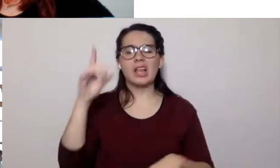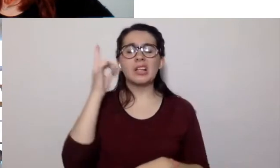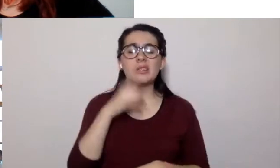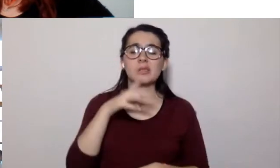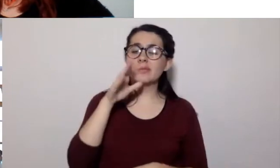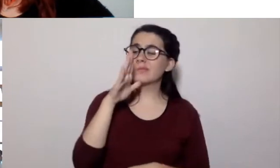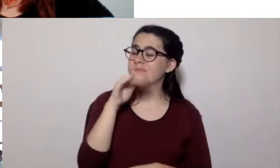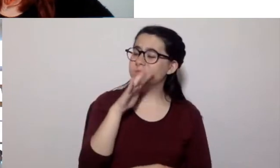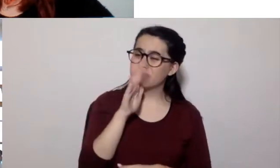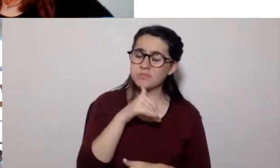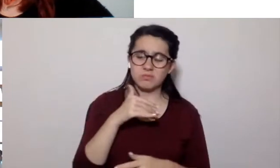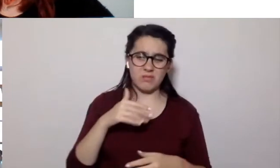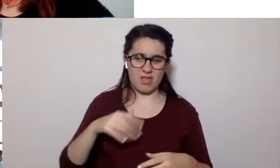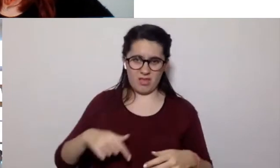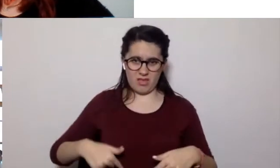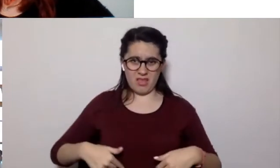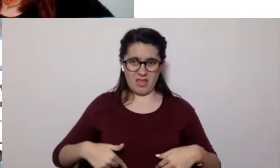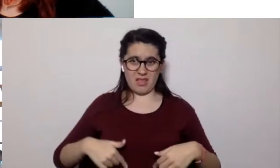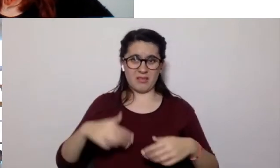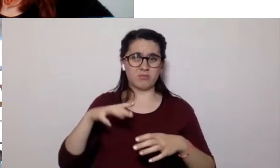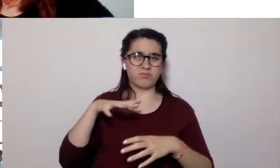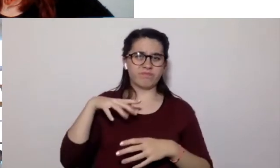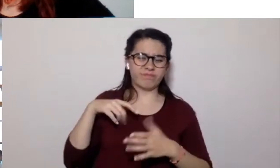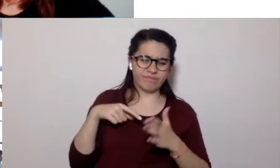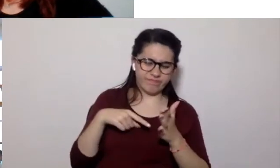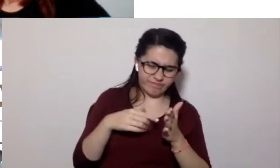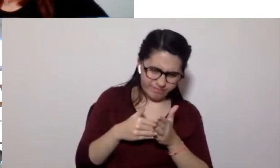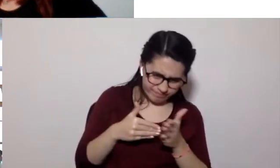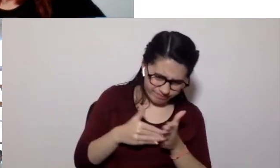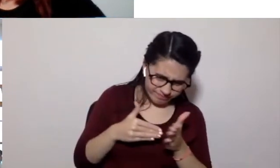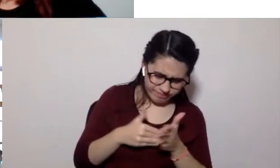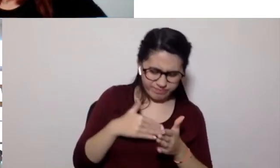problemas digestivos, depresión, ¿no?